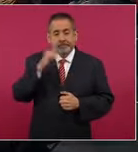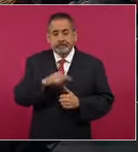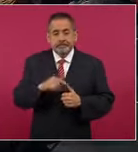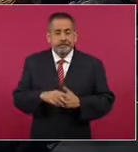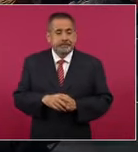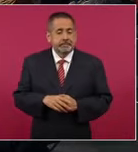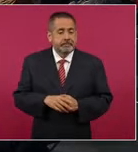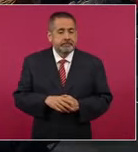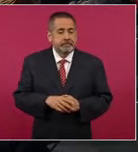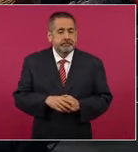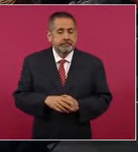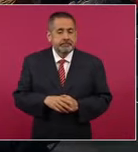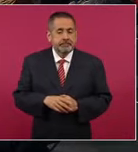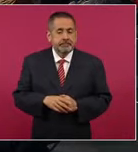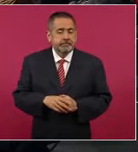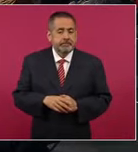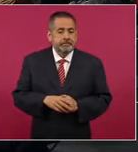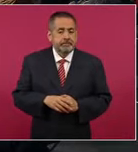unos,